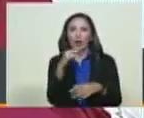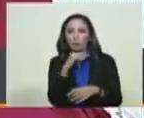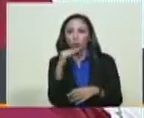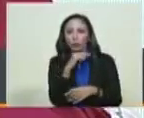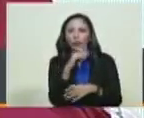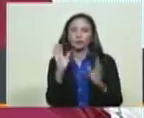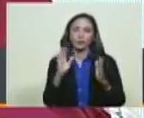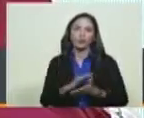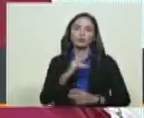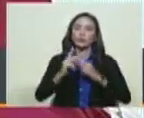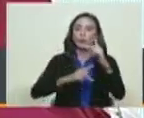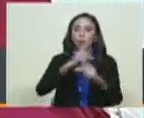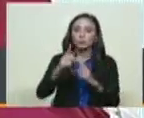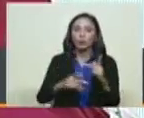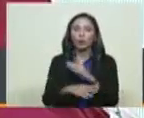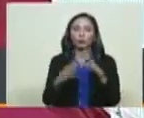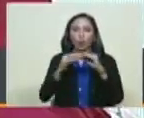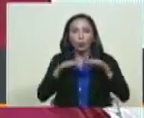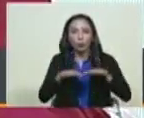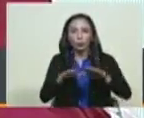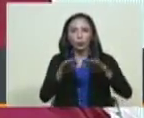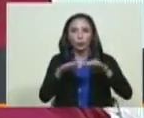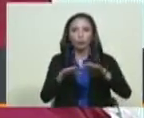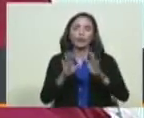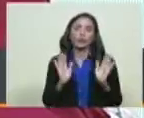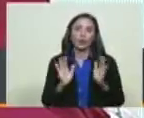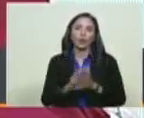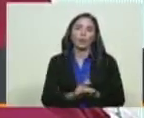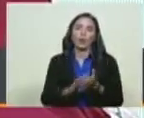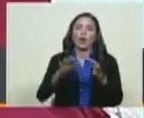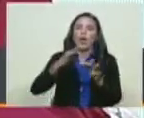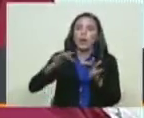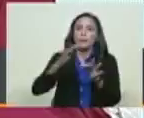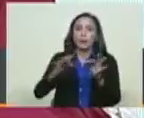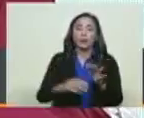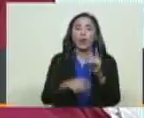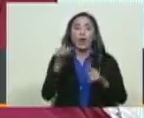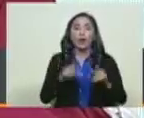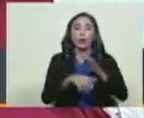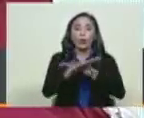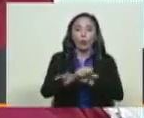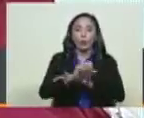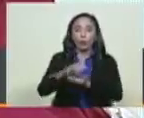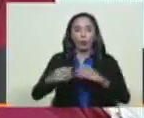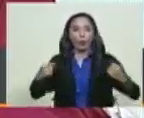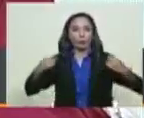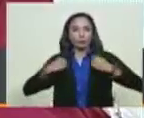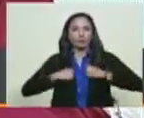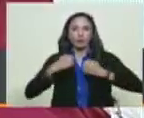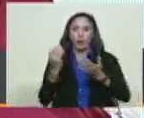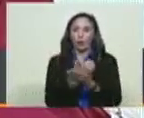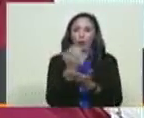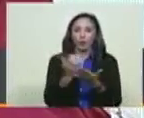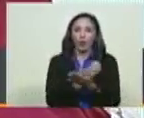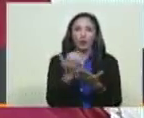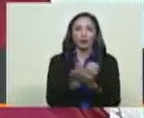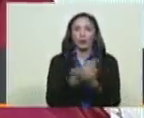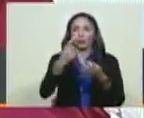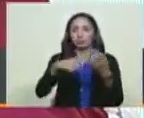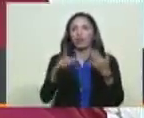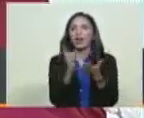parte de los millones de morales y útiles escolares que vamos a entregar